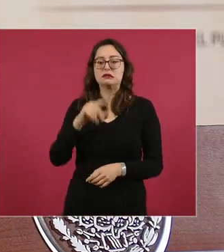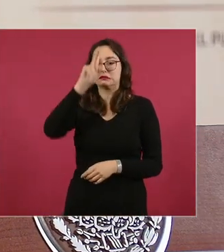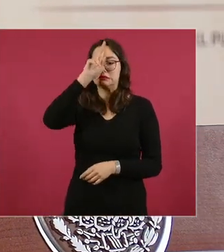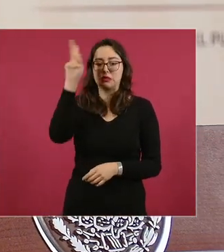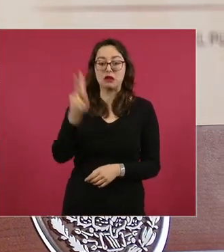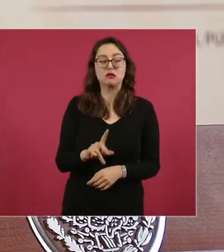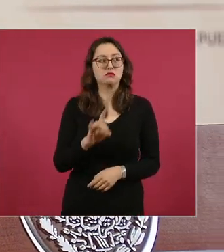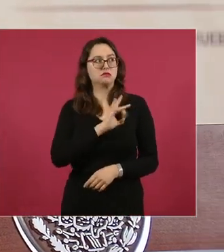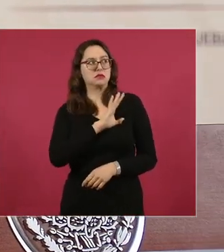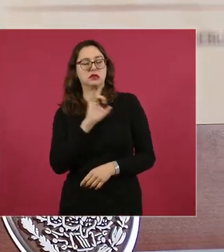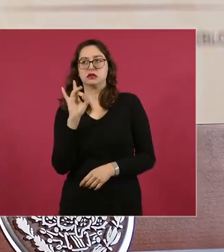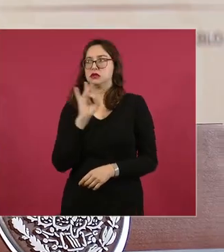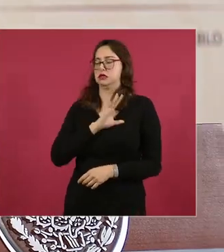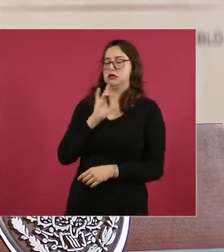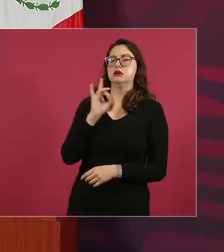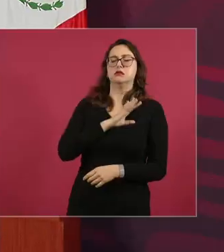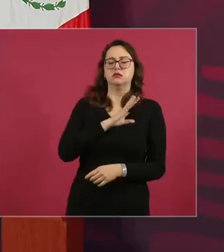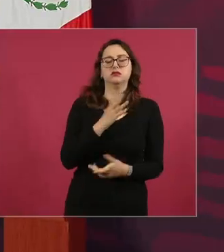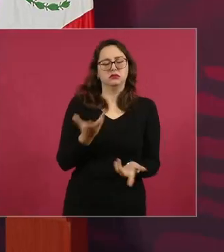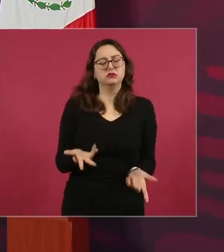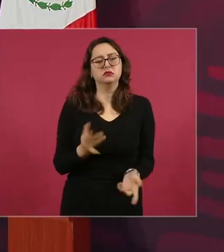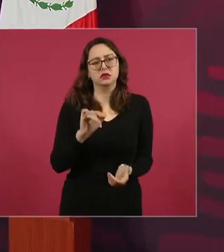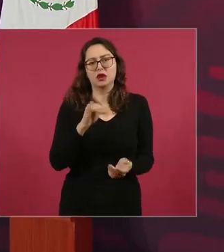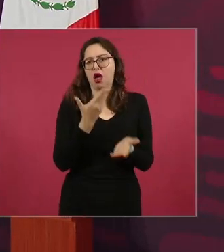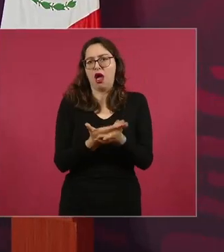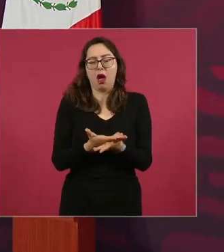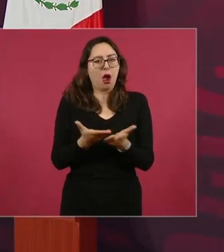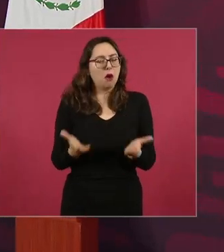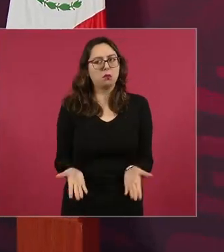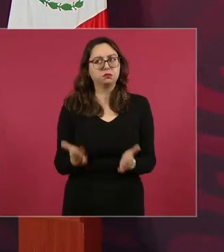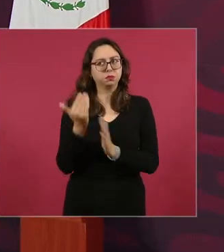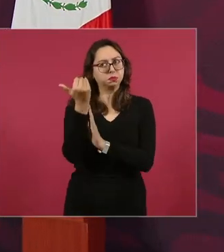Sí. Estábamos viendo ahora